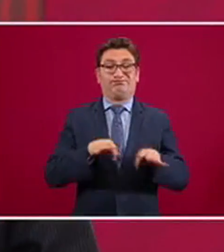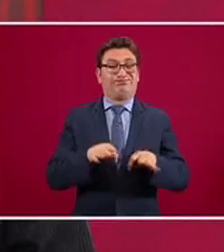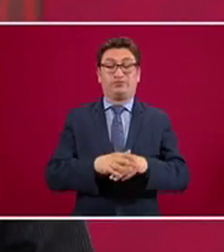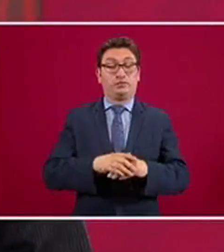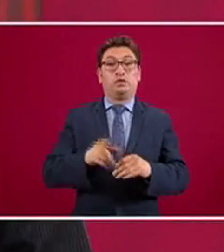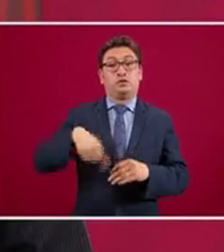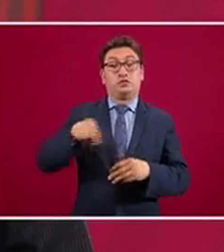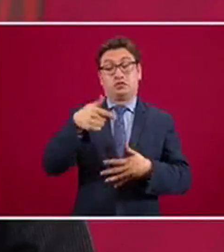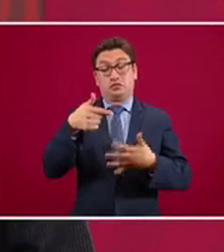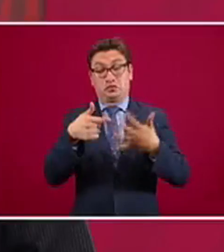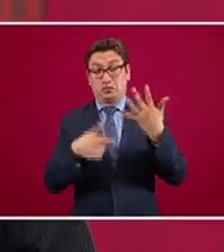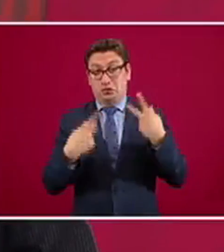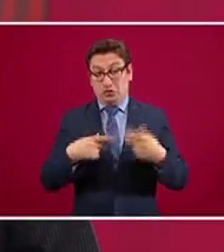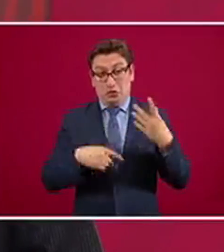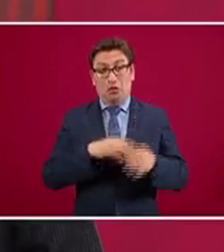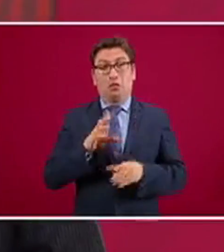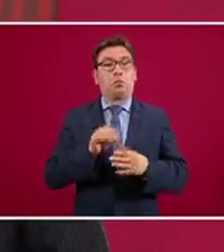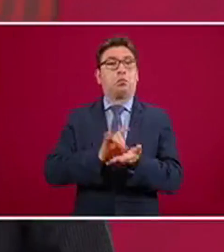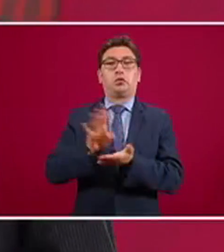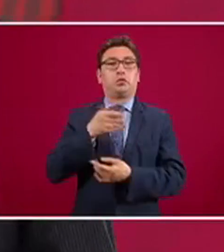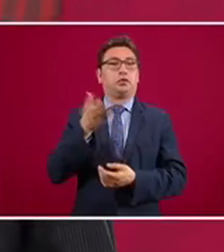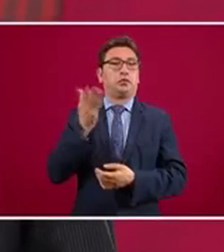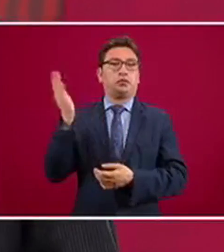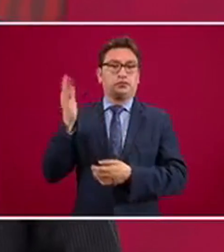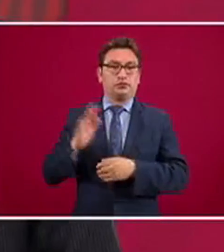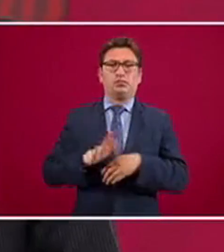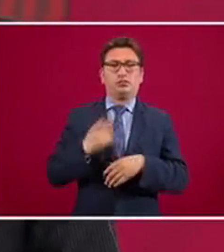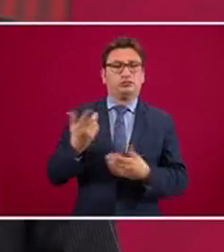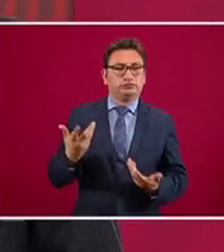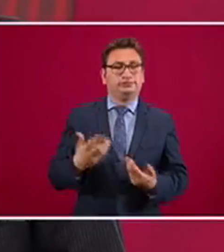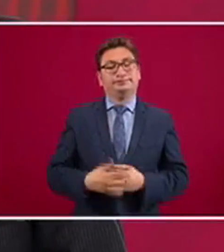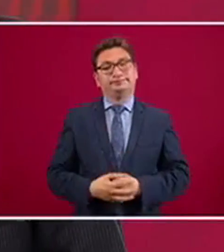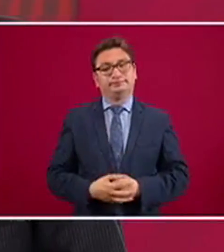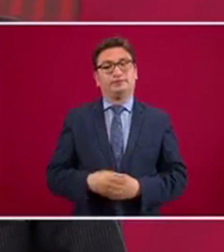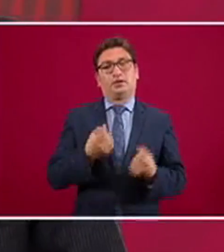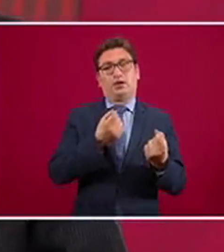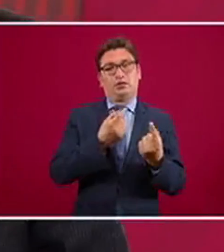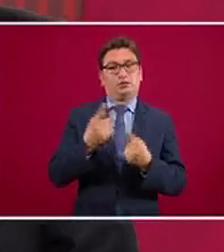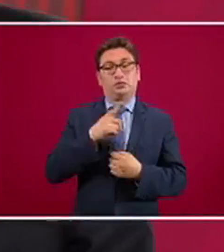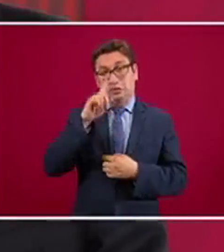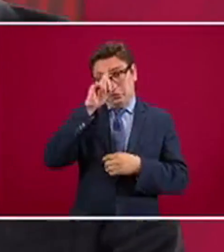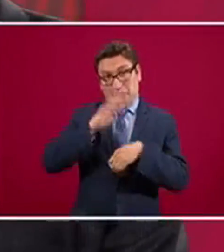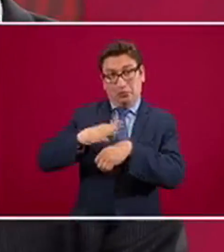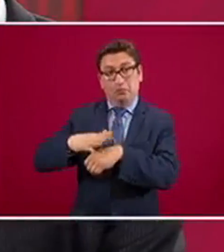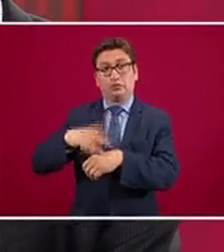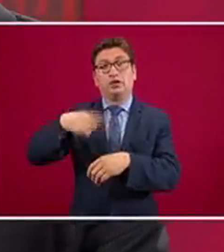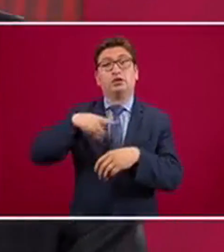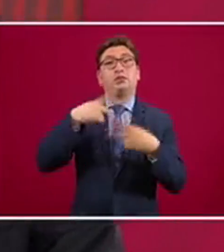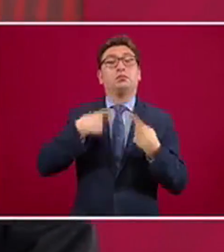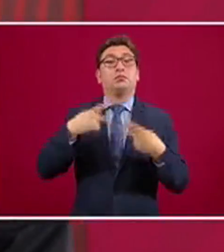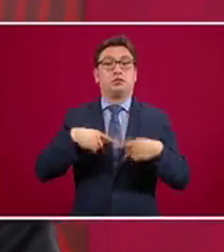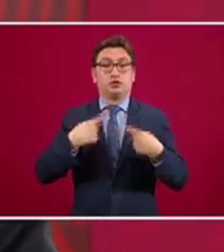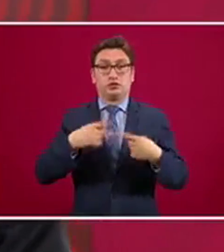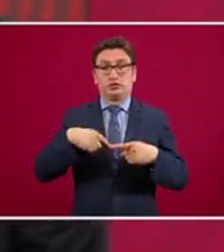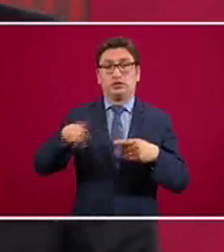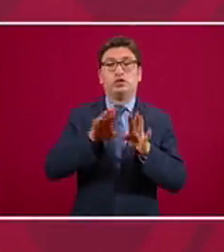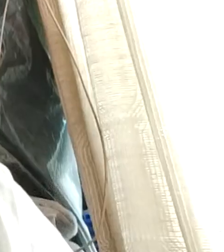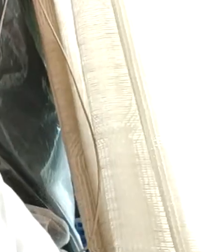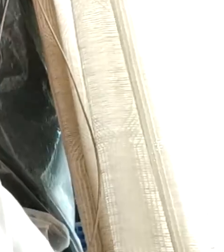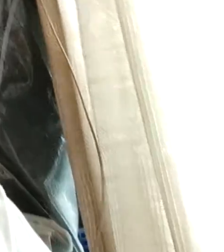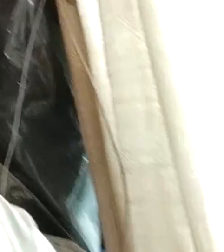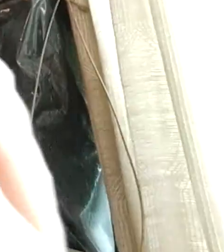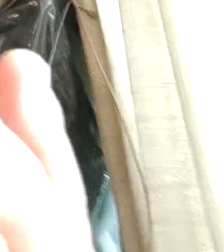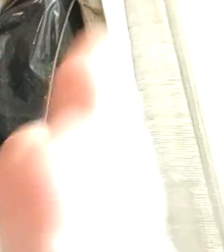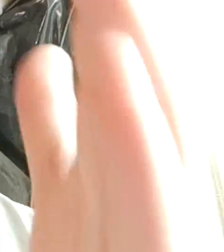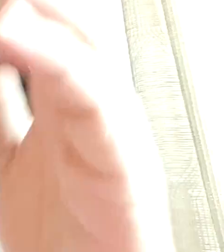a toda su nómina. Todo esto por recomendación de los que manejan los famosos outsourcing.